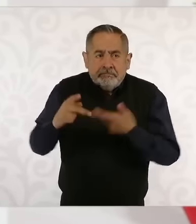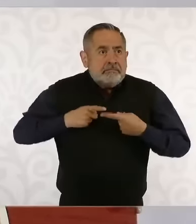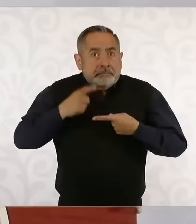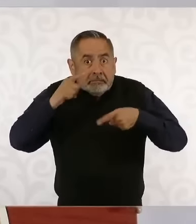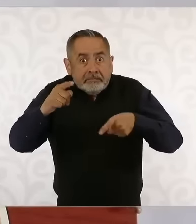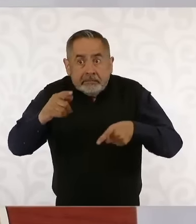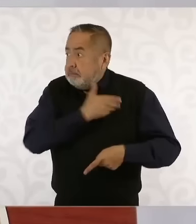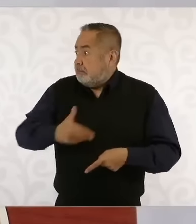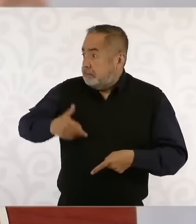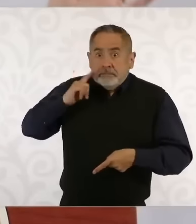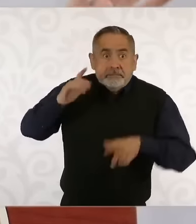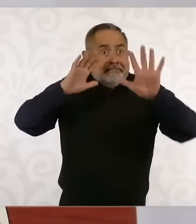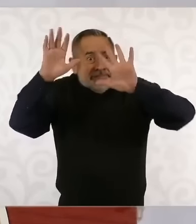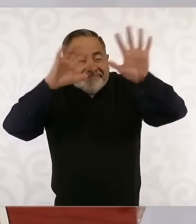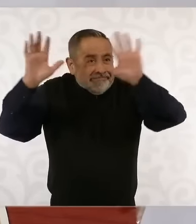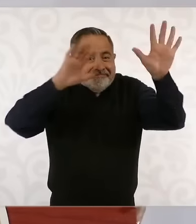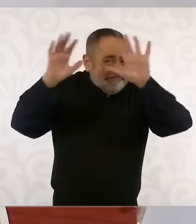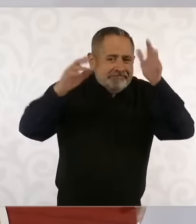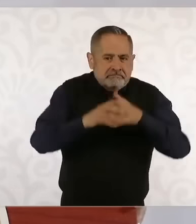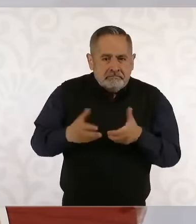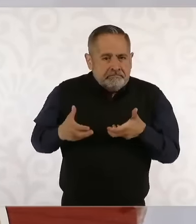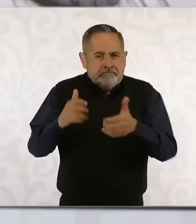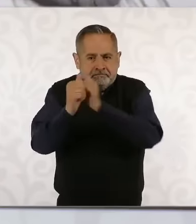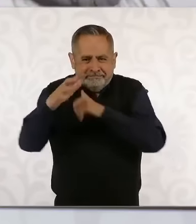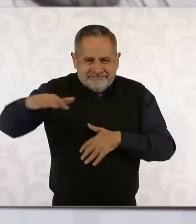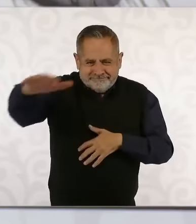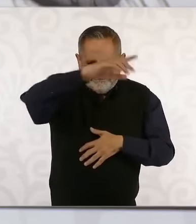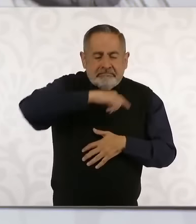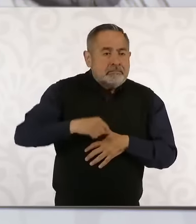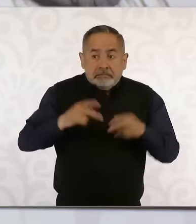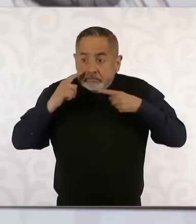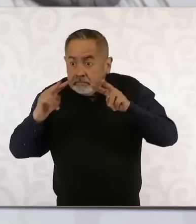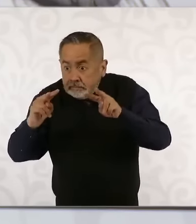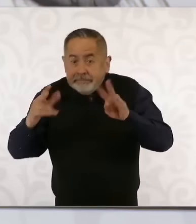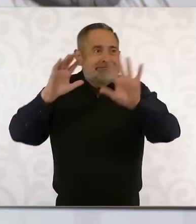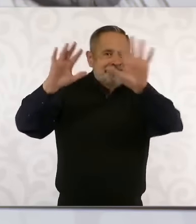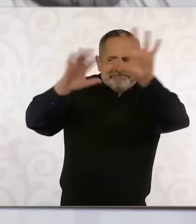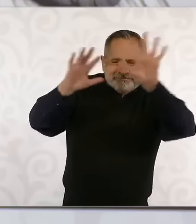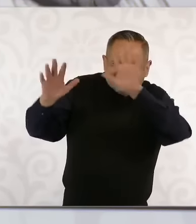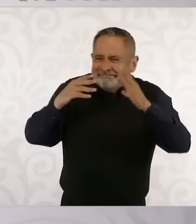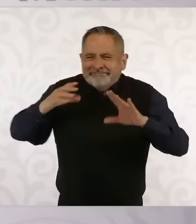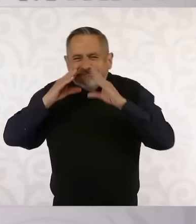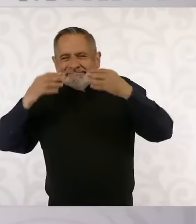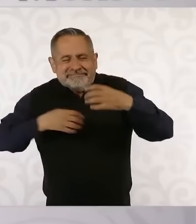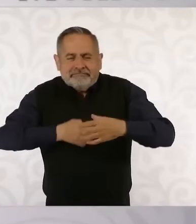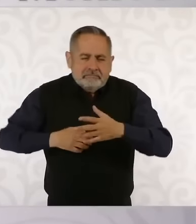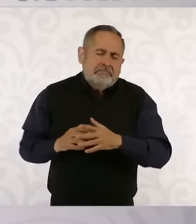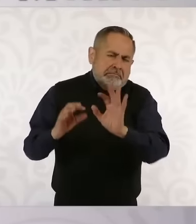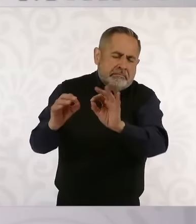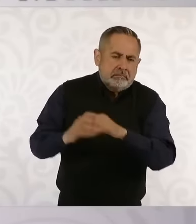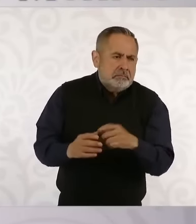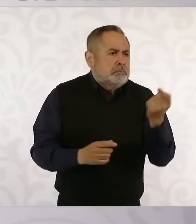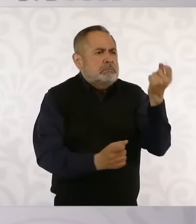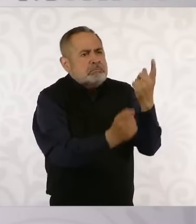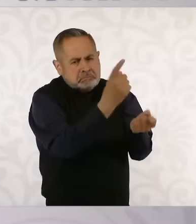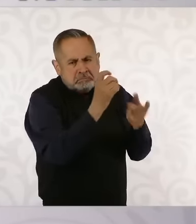saluda, voy por las carreteras. Esa es el verdadero México. Claro, habrá gente que no le